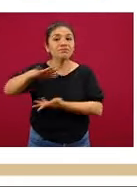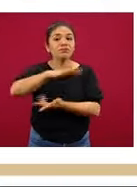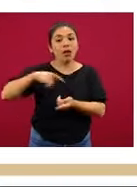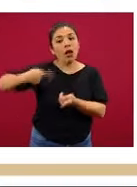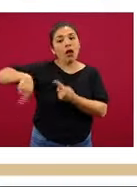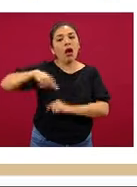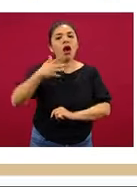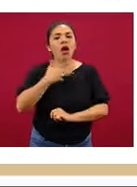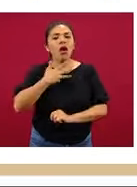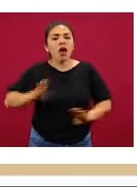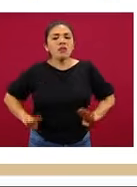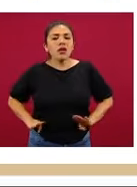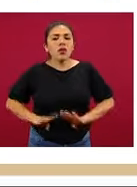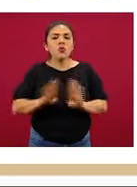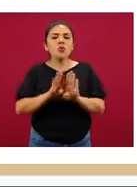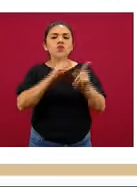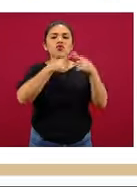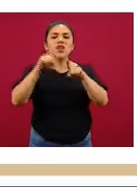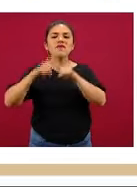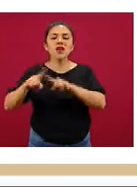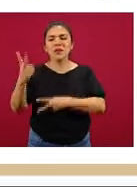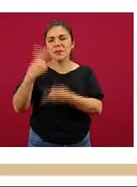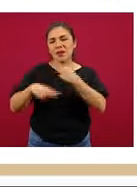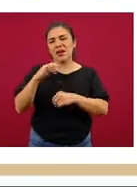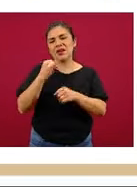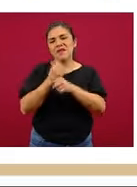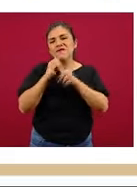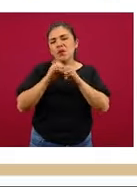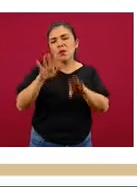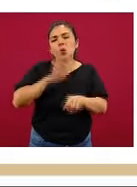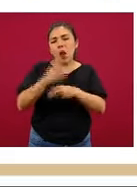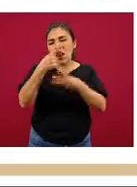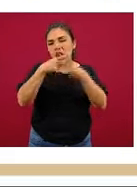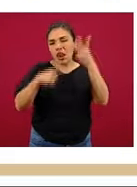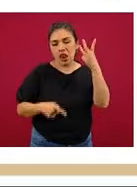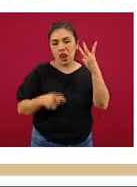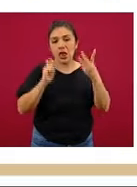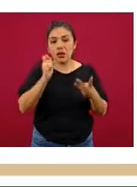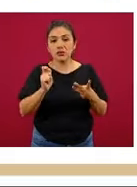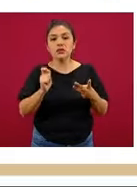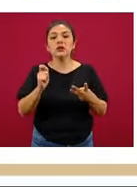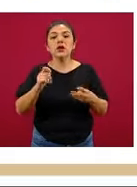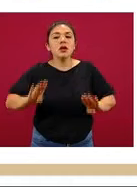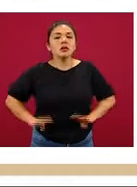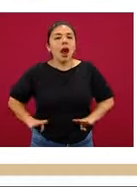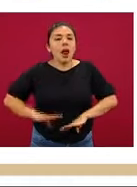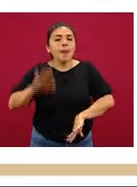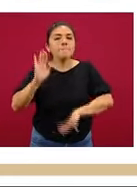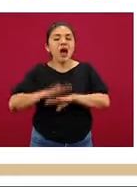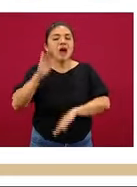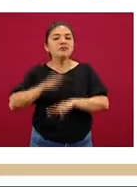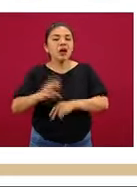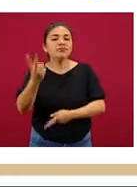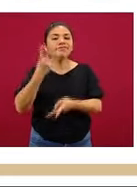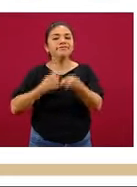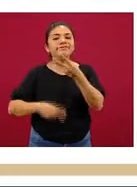los diferentes fuentes de información de movilidad, que tiene una tendencia al